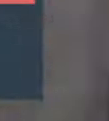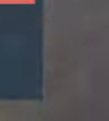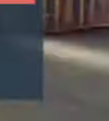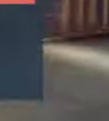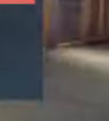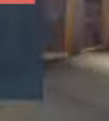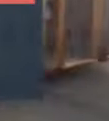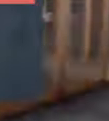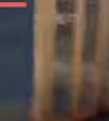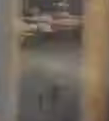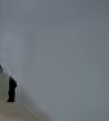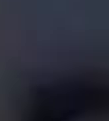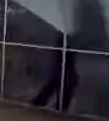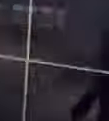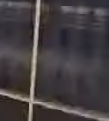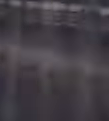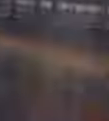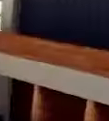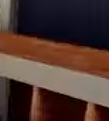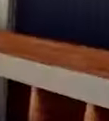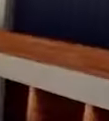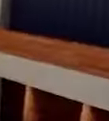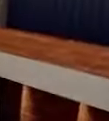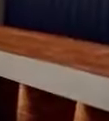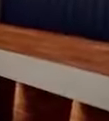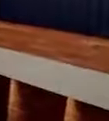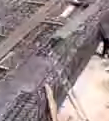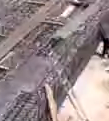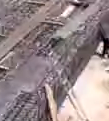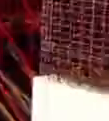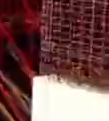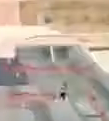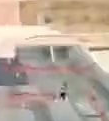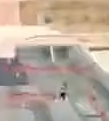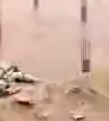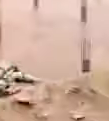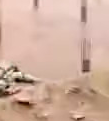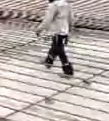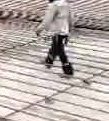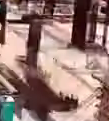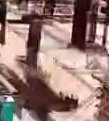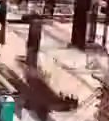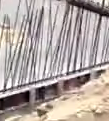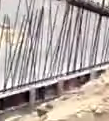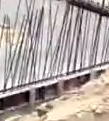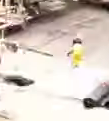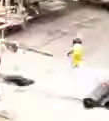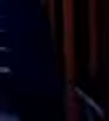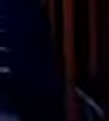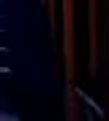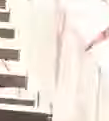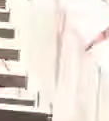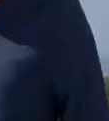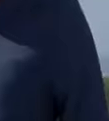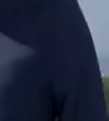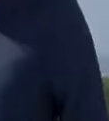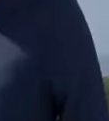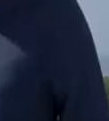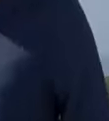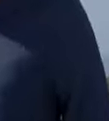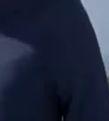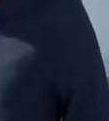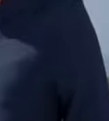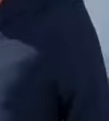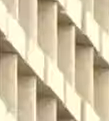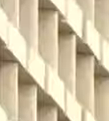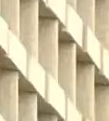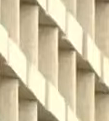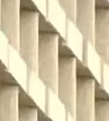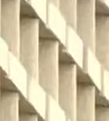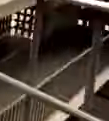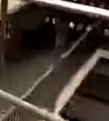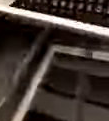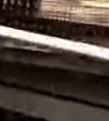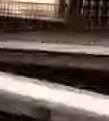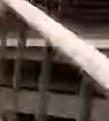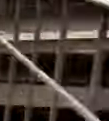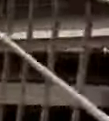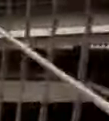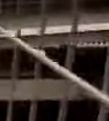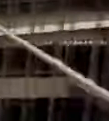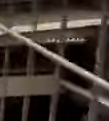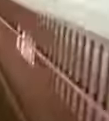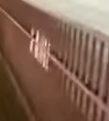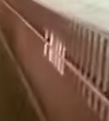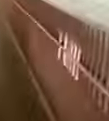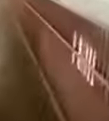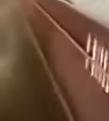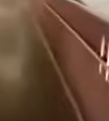La construcción de un museo nacional es un sueño que el Perú venía acariciando desde hace casi 200 años. Y ese sueño